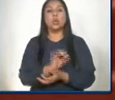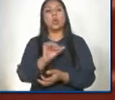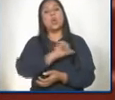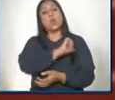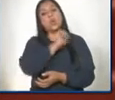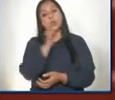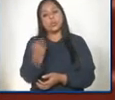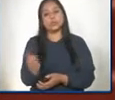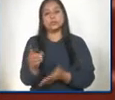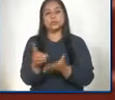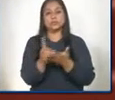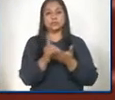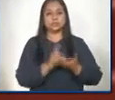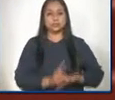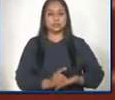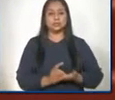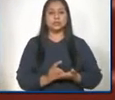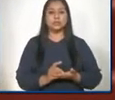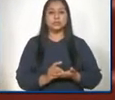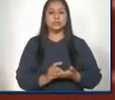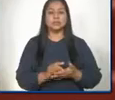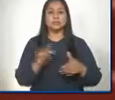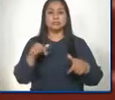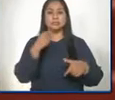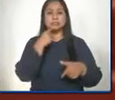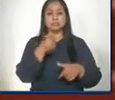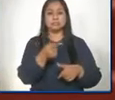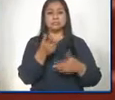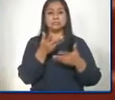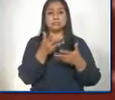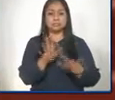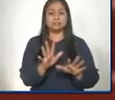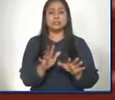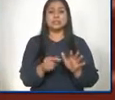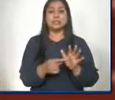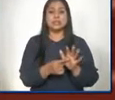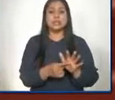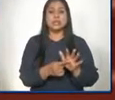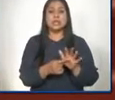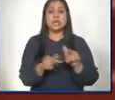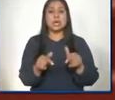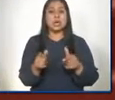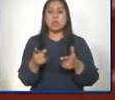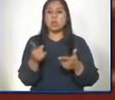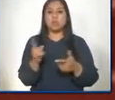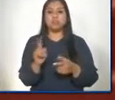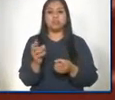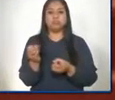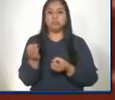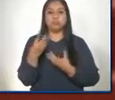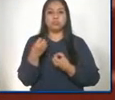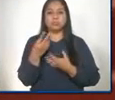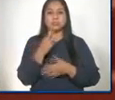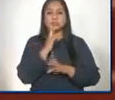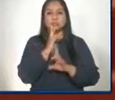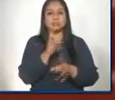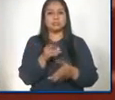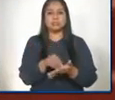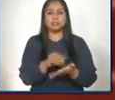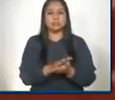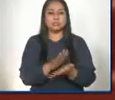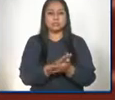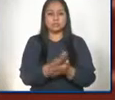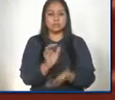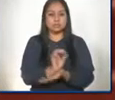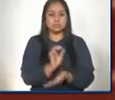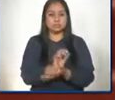otras donaciones que nos han pedido, que todavía no nos han dado la respuesta concreta, pero esperamos que